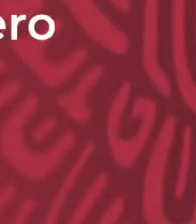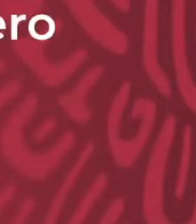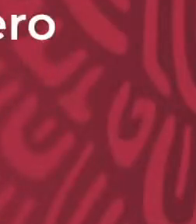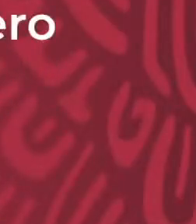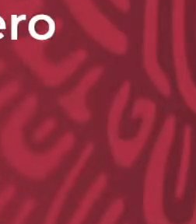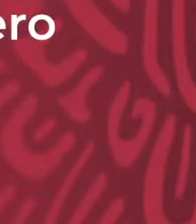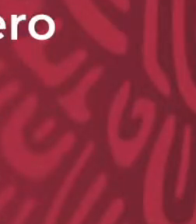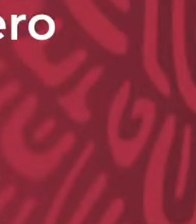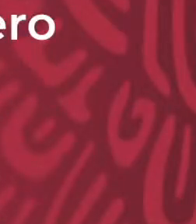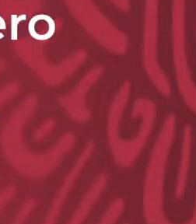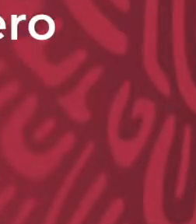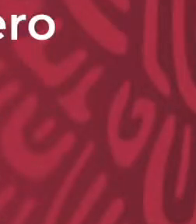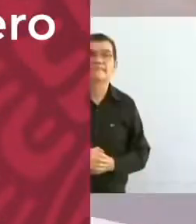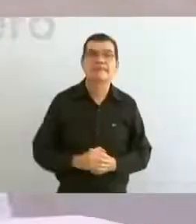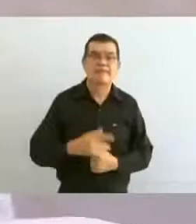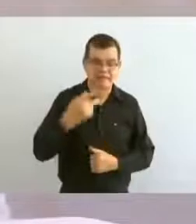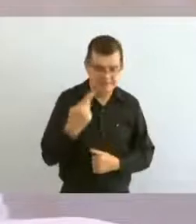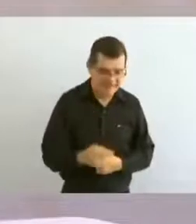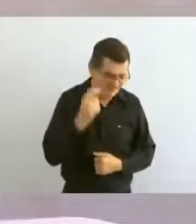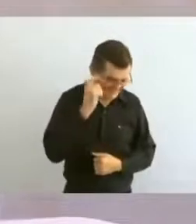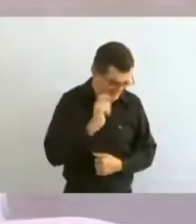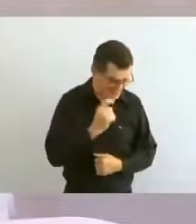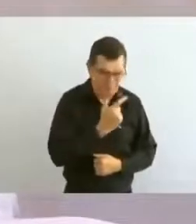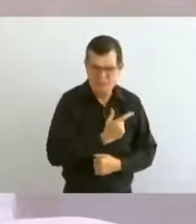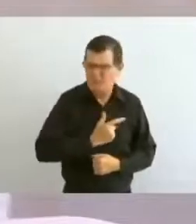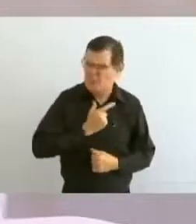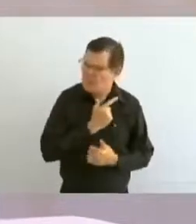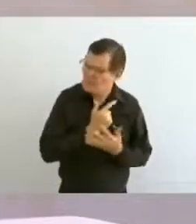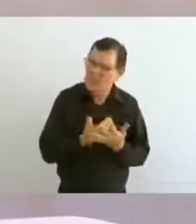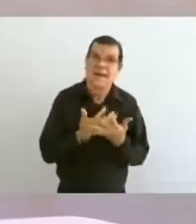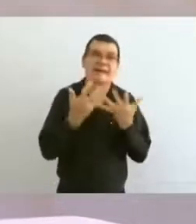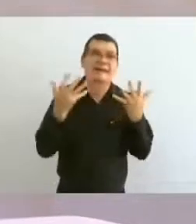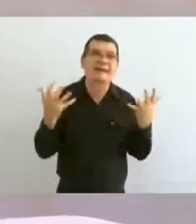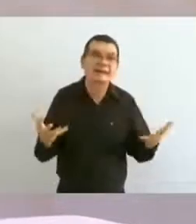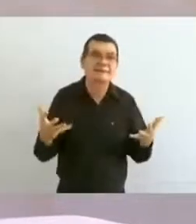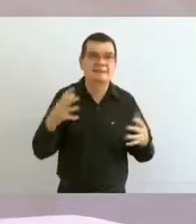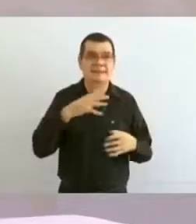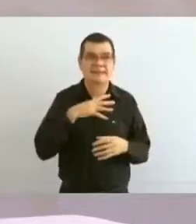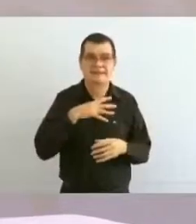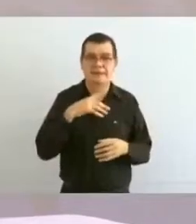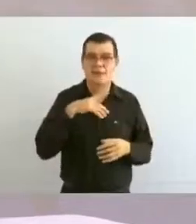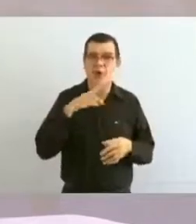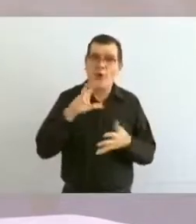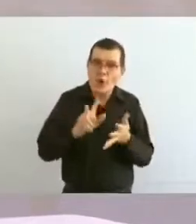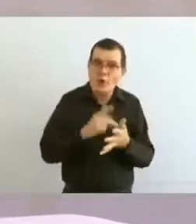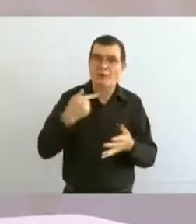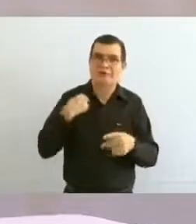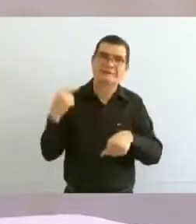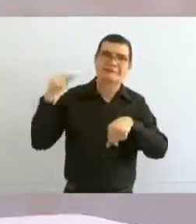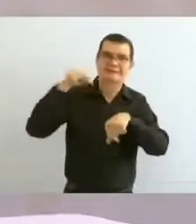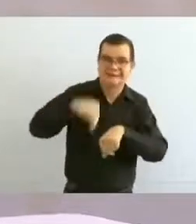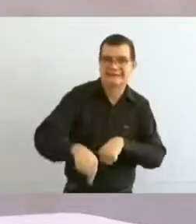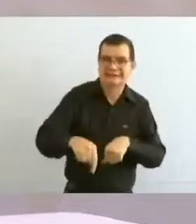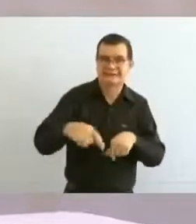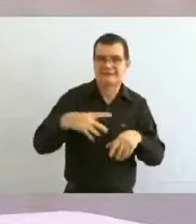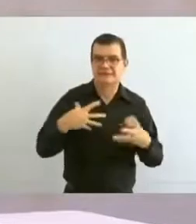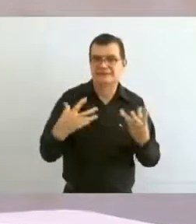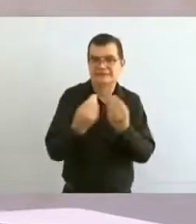Amigas, amigos de Guerrero, me da mucho gusto estar de nuevo con ustedes.